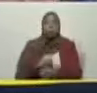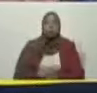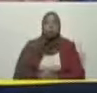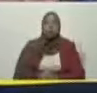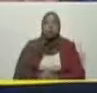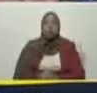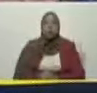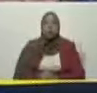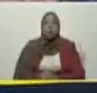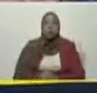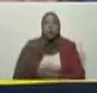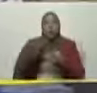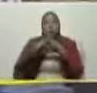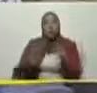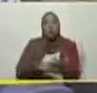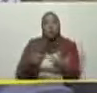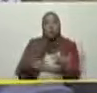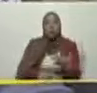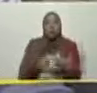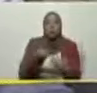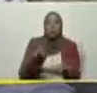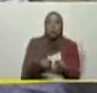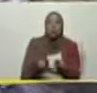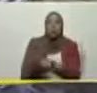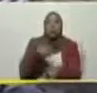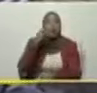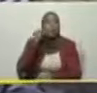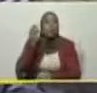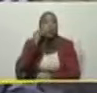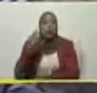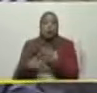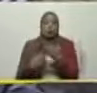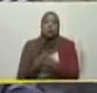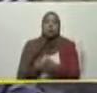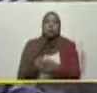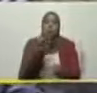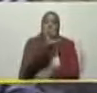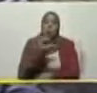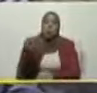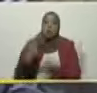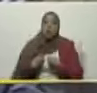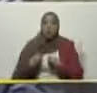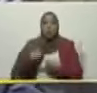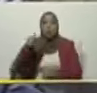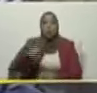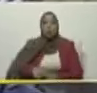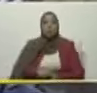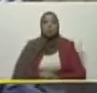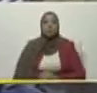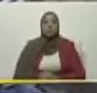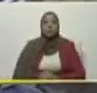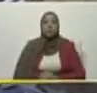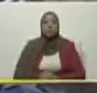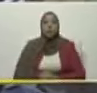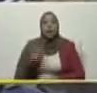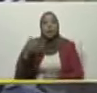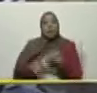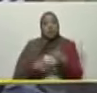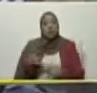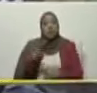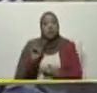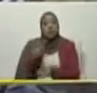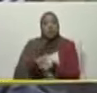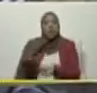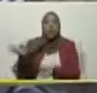todos los planes. ¿Qué me dice el general Paredes? La experiencia, el general Paredes tiene una semana viviendo aquí, apenas fue a un acto ayer